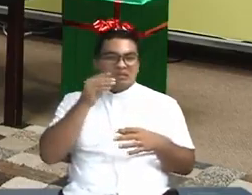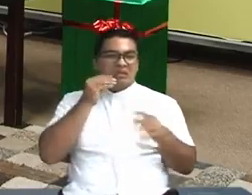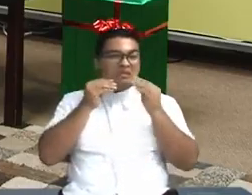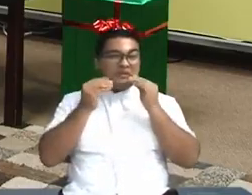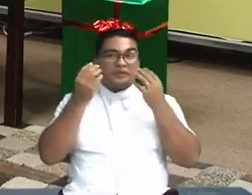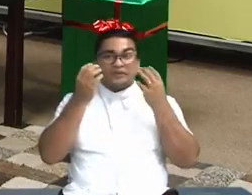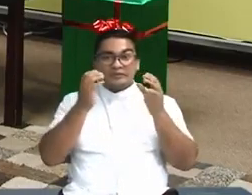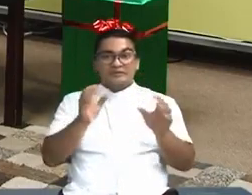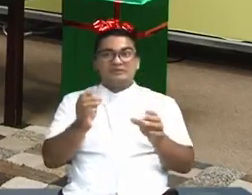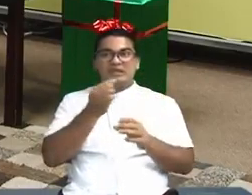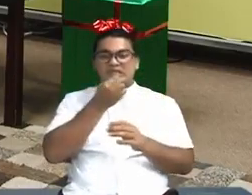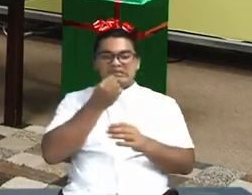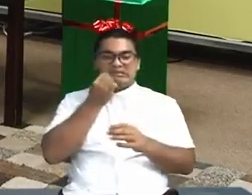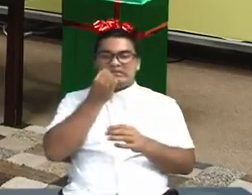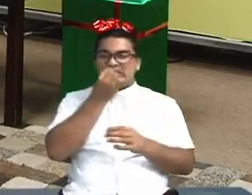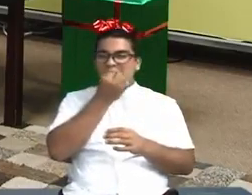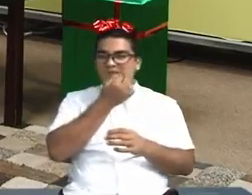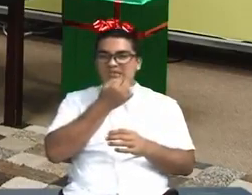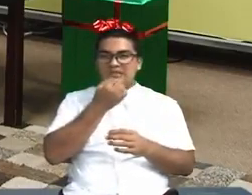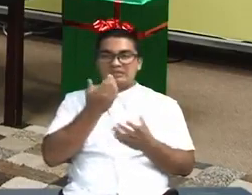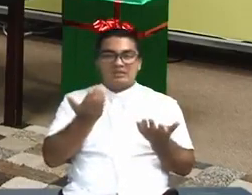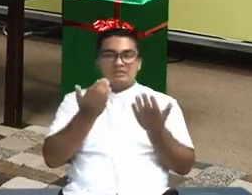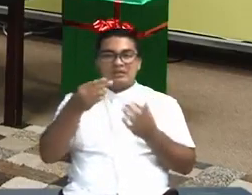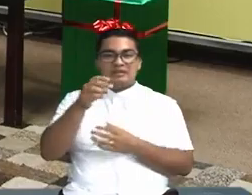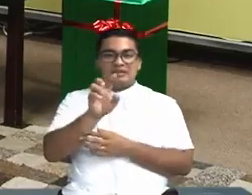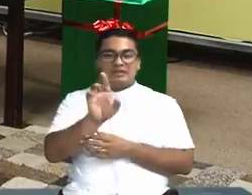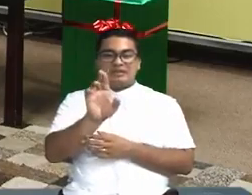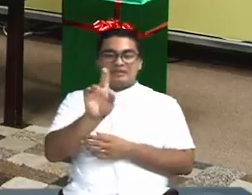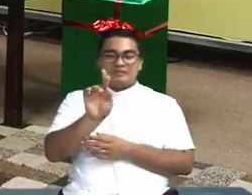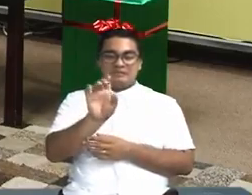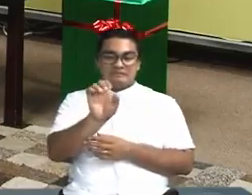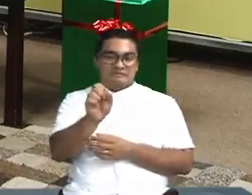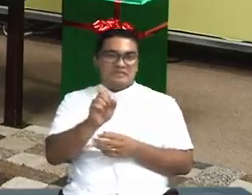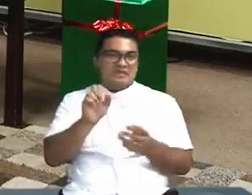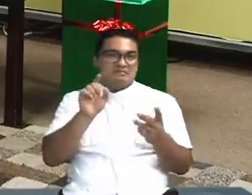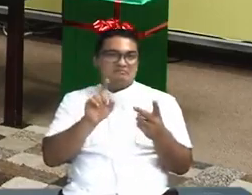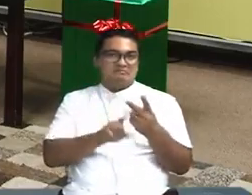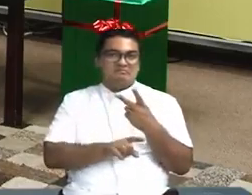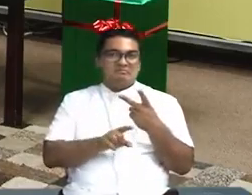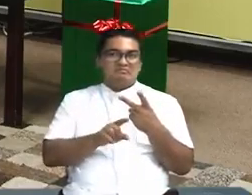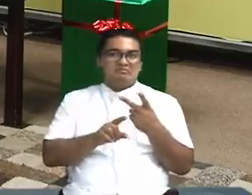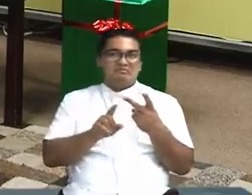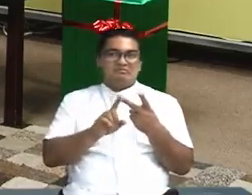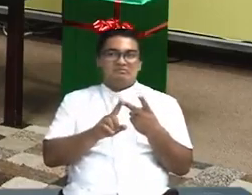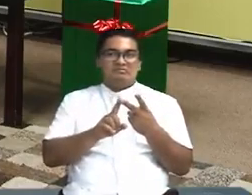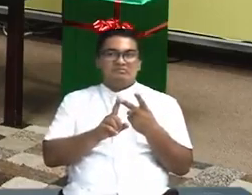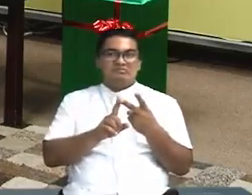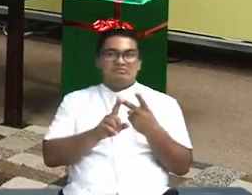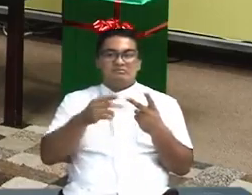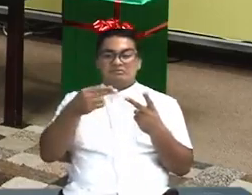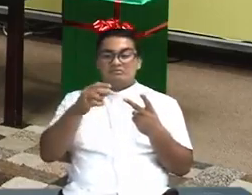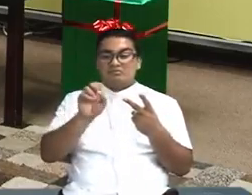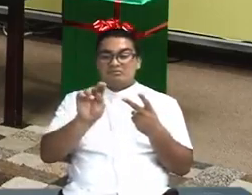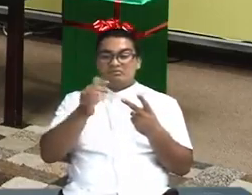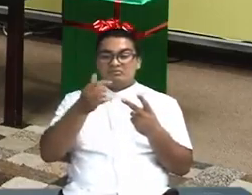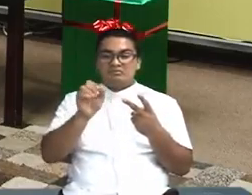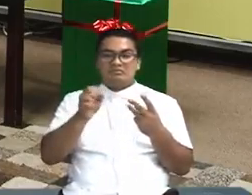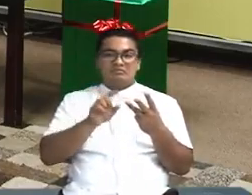Y después cuando miras ya andas a lo mejor un herpes, a lo mejor andas ya un proceso infeccioso por hongo o por